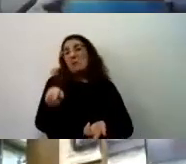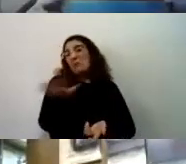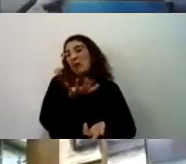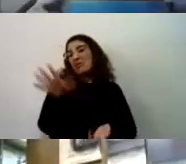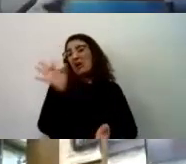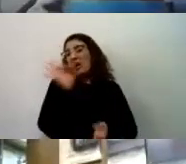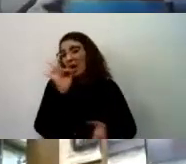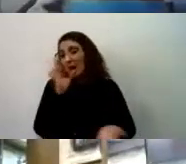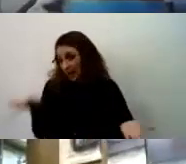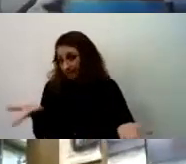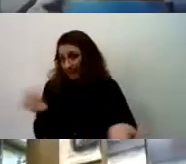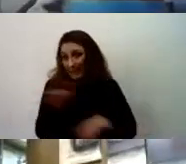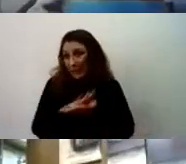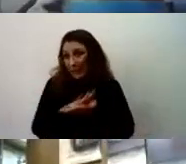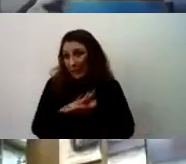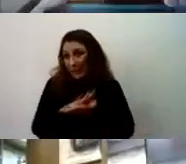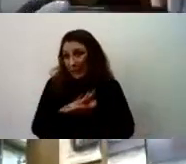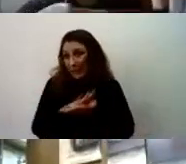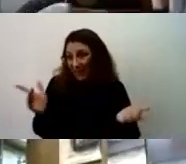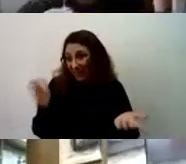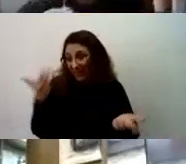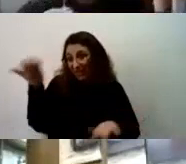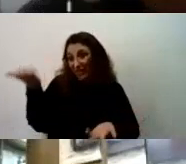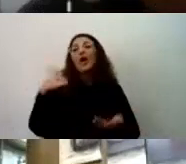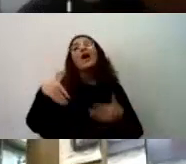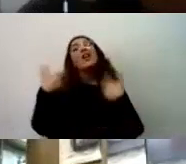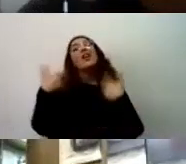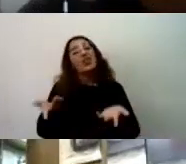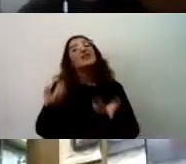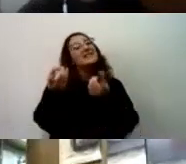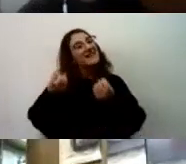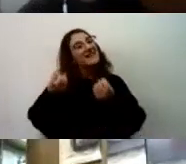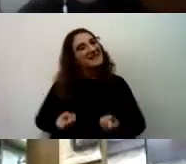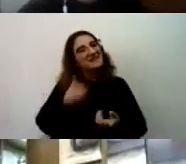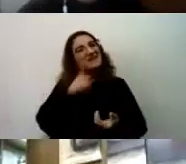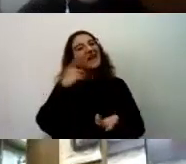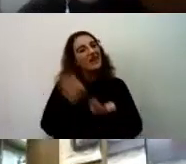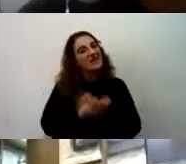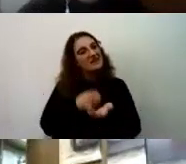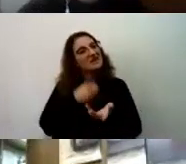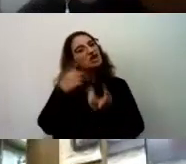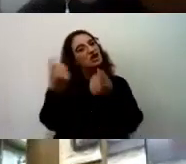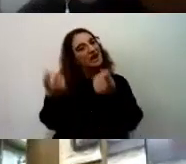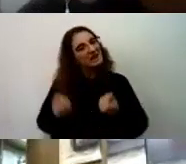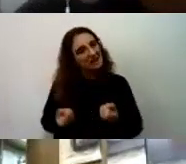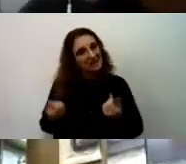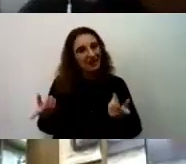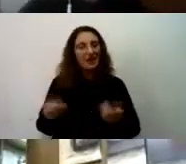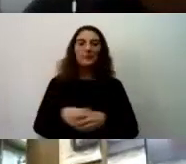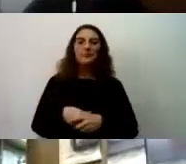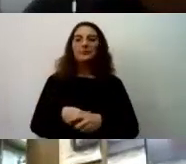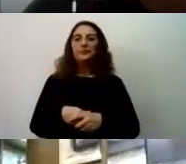ello, considera que resulta necesario un pronunciamiento sobre las cuestiones involucradas en la causa, dada